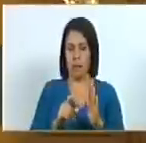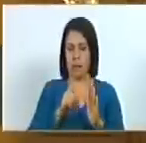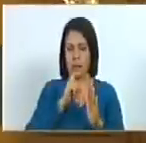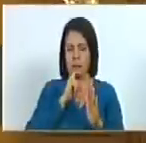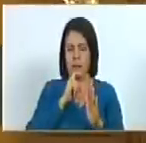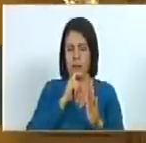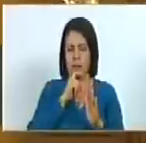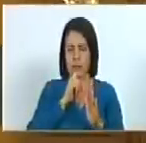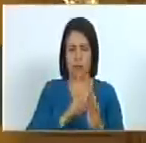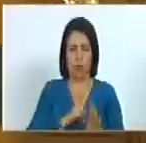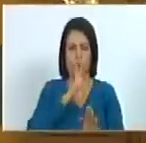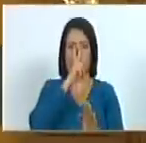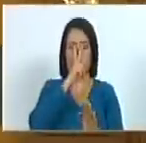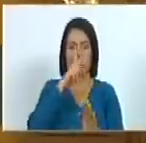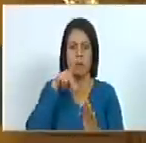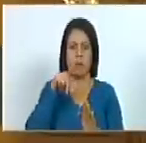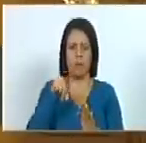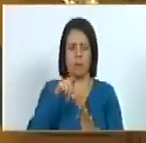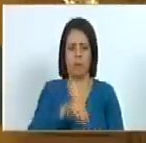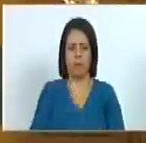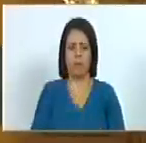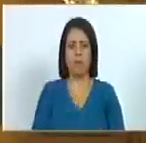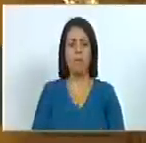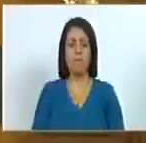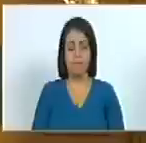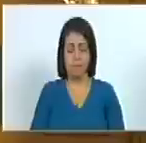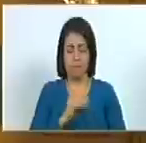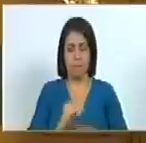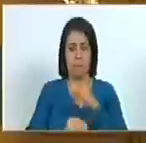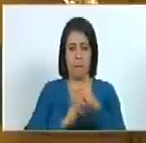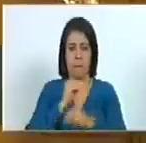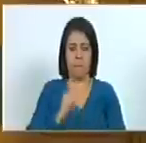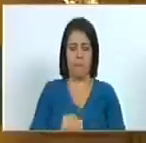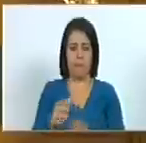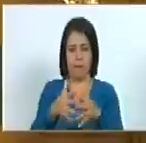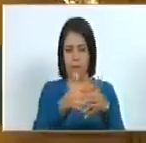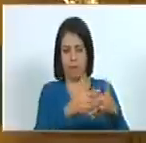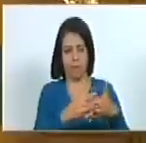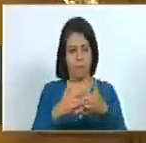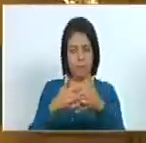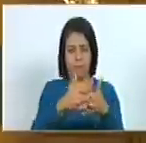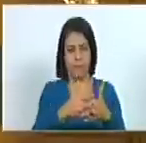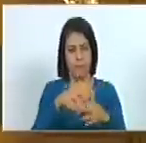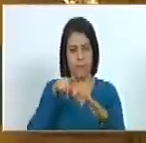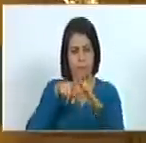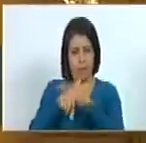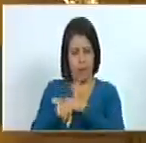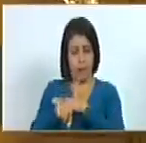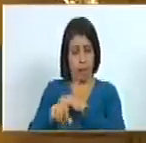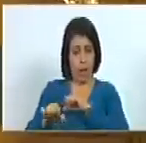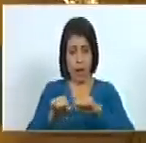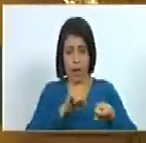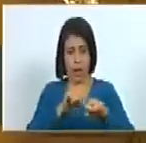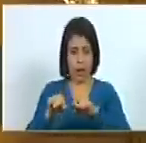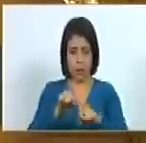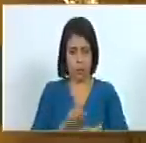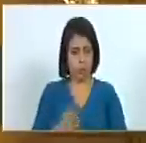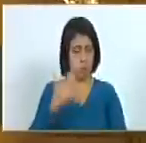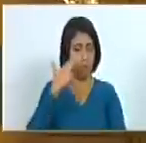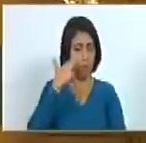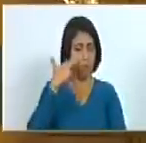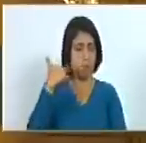más brutales que aplica el imperialismo dentro de su actuación